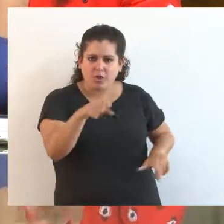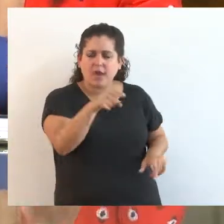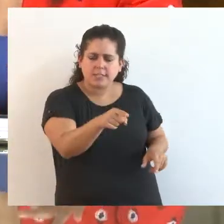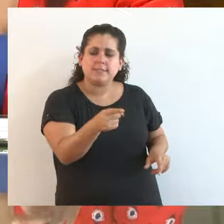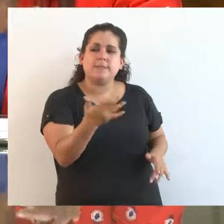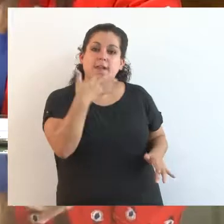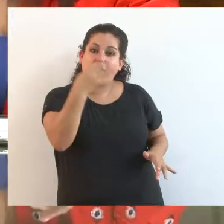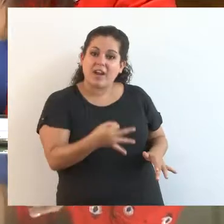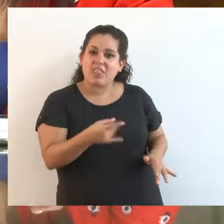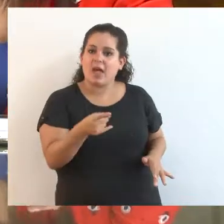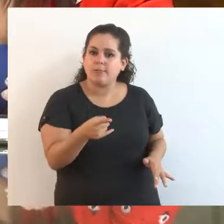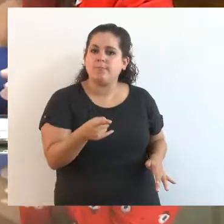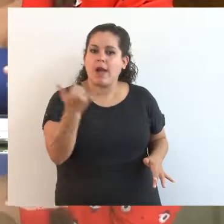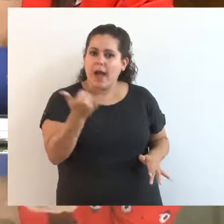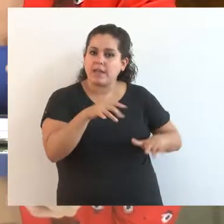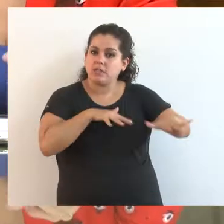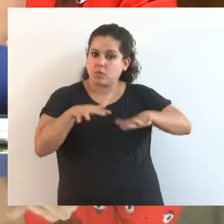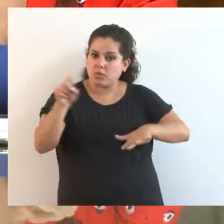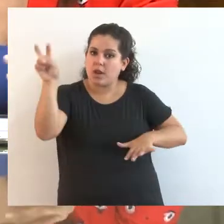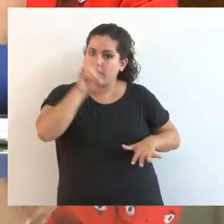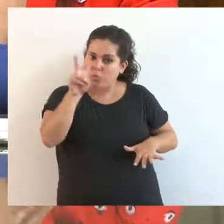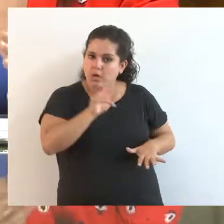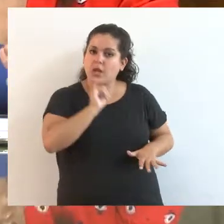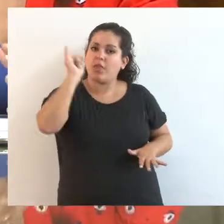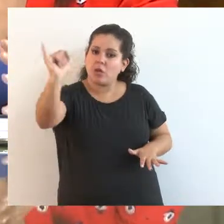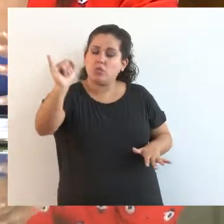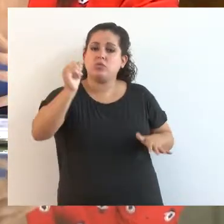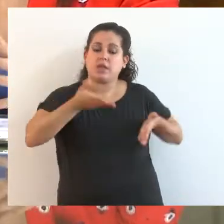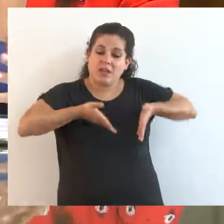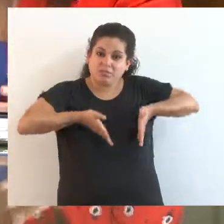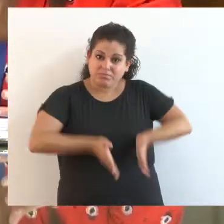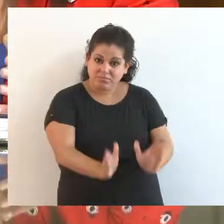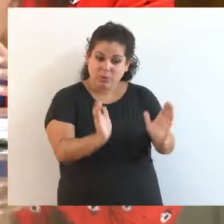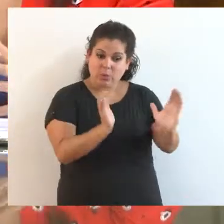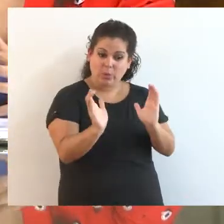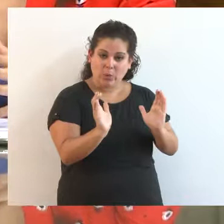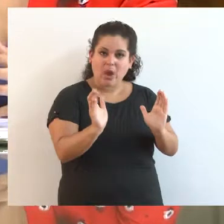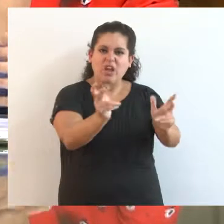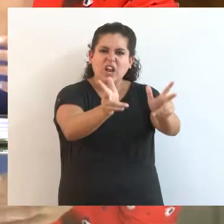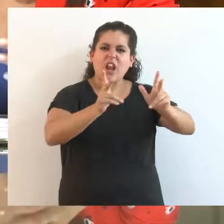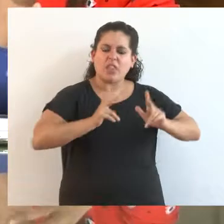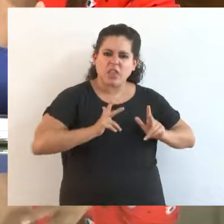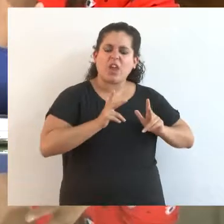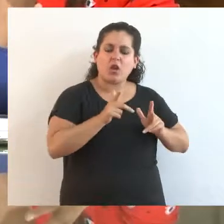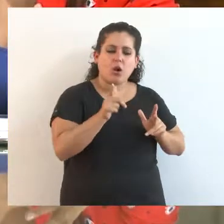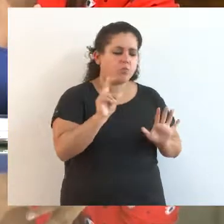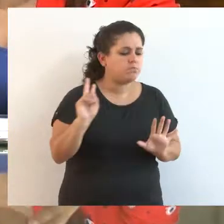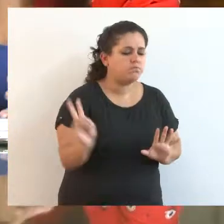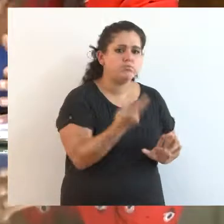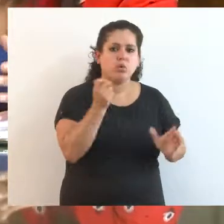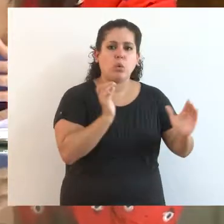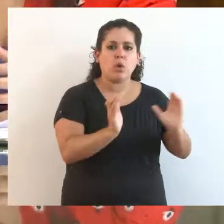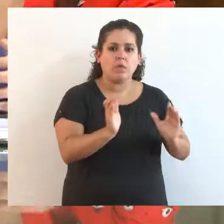si bien técnicamente no se encuadran, hay situaciones de mujeres que denuncian, que han parido, le han dicho que sus chicos